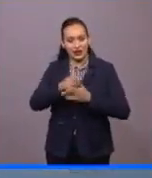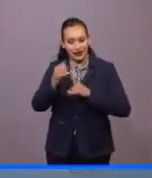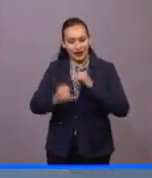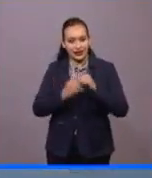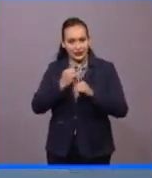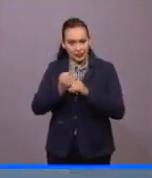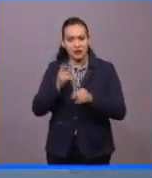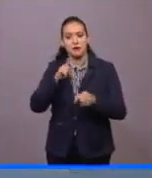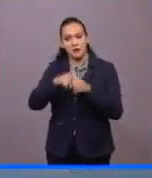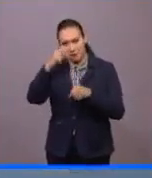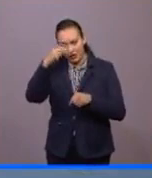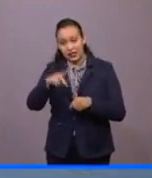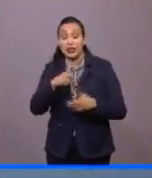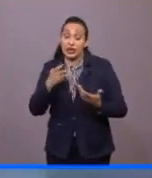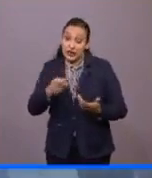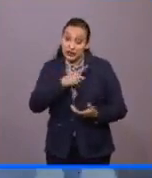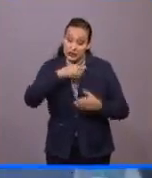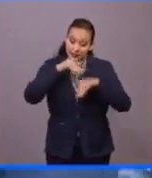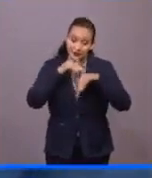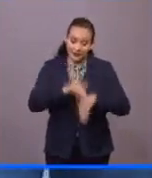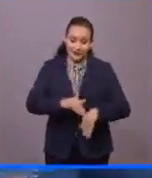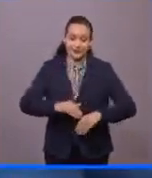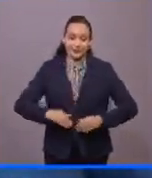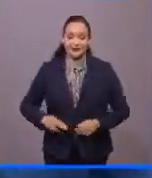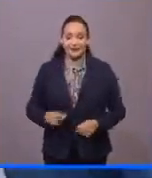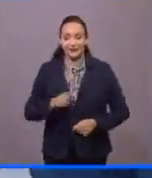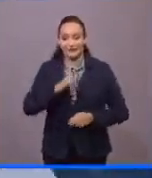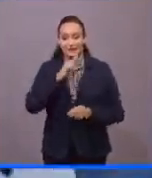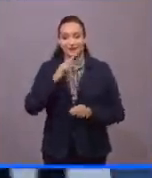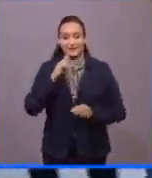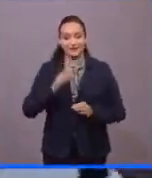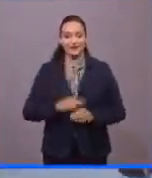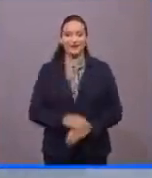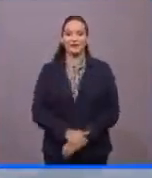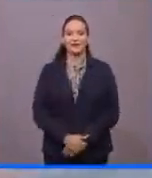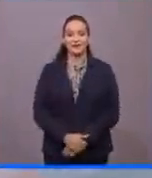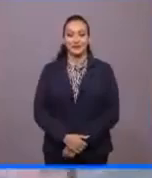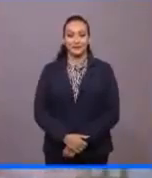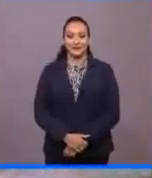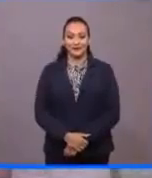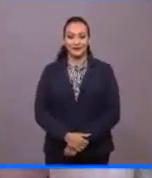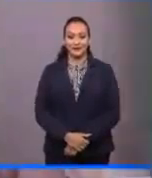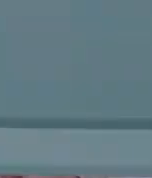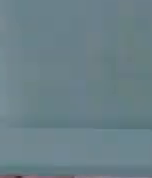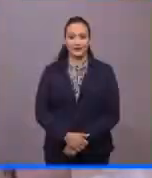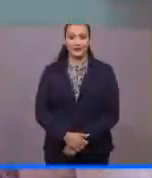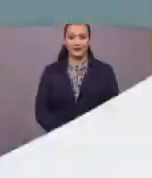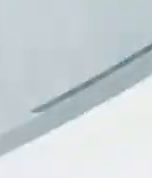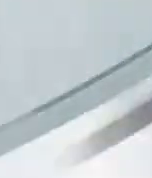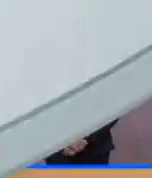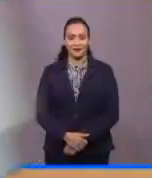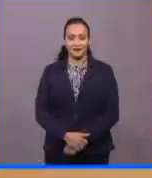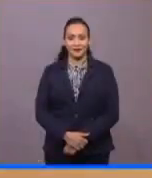parte. Con información de José Luis Guerra García para el canal del Poder Judicial de la Federación.